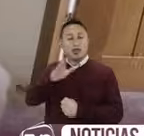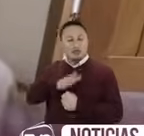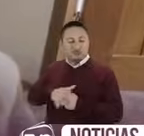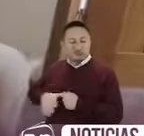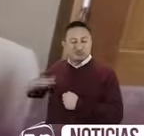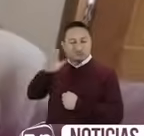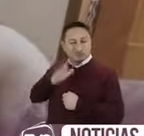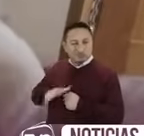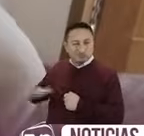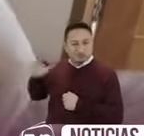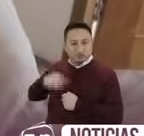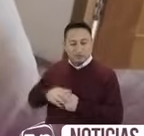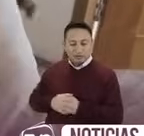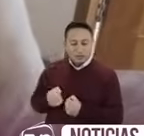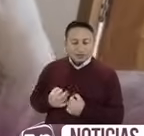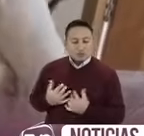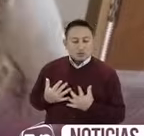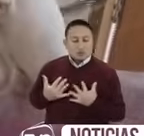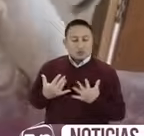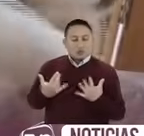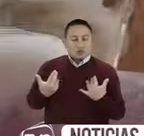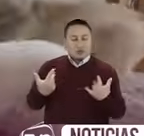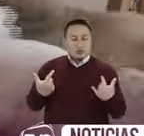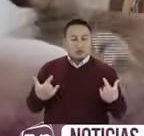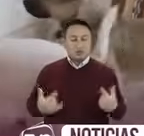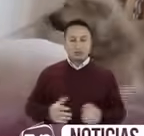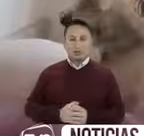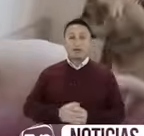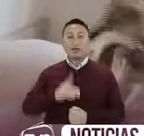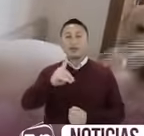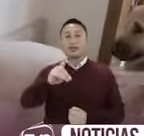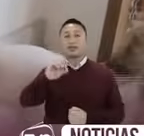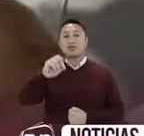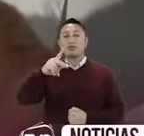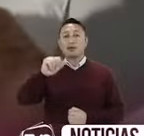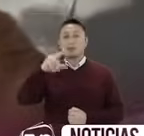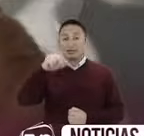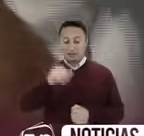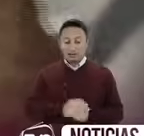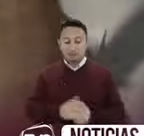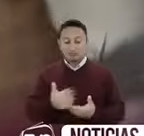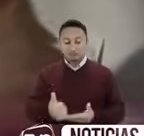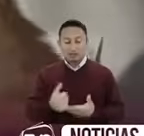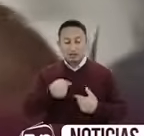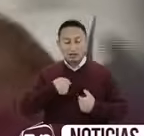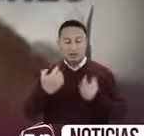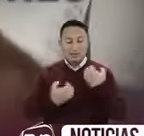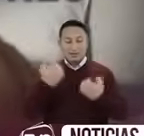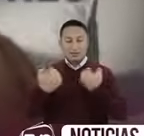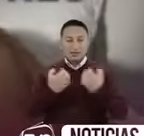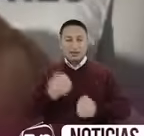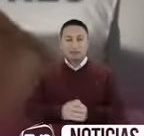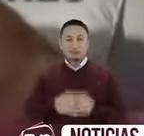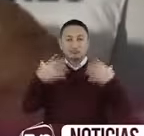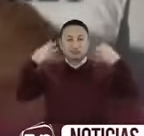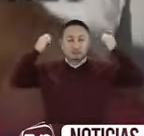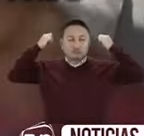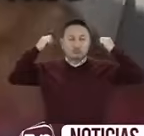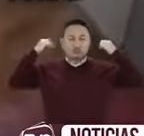segrega hormonas como la dopamina y la serotonina, que mejoran nuestro estado de ánimo, reducen el estrés y la